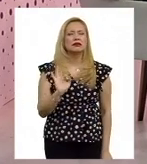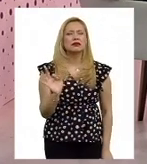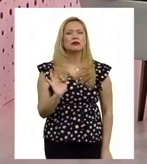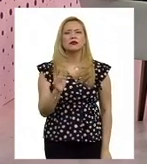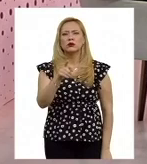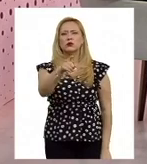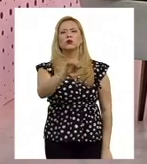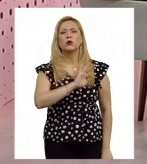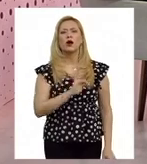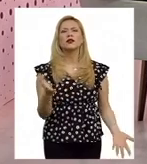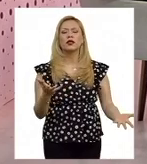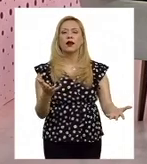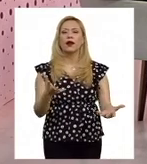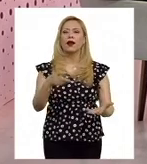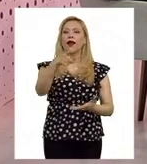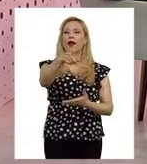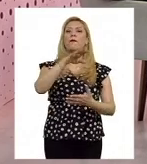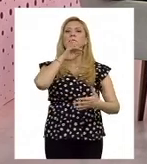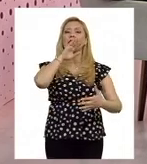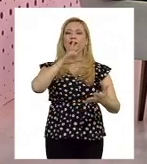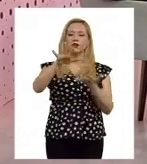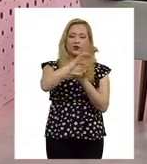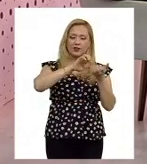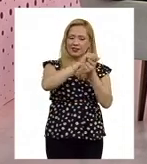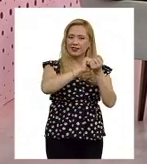es reciclar, caminar